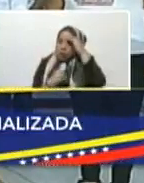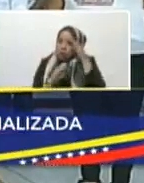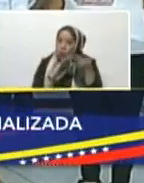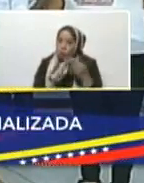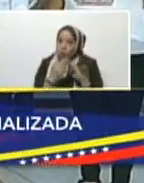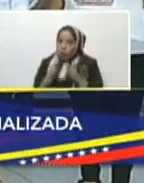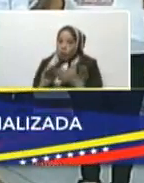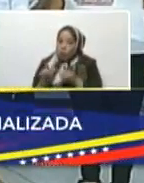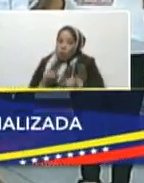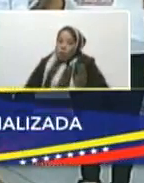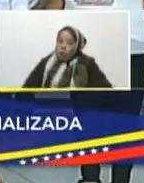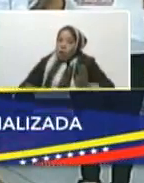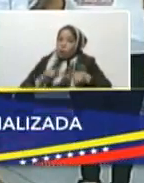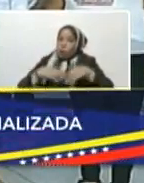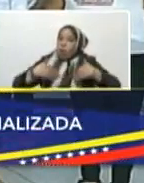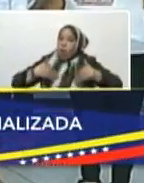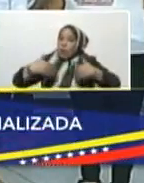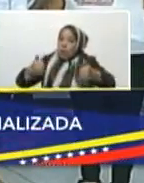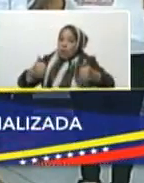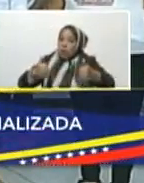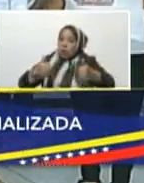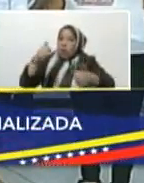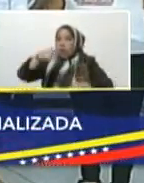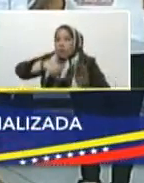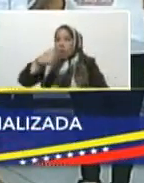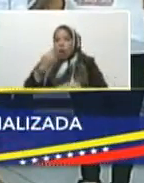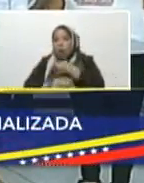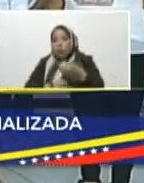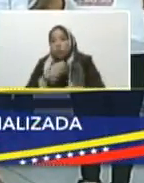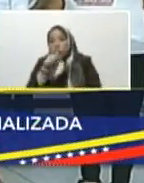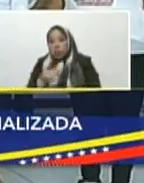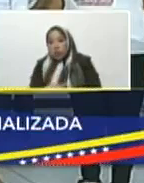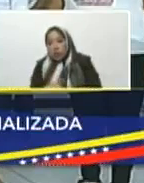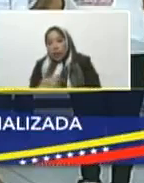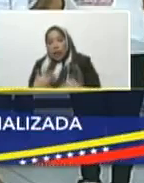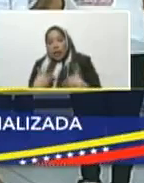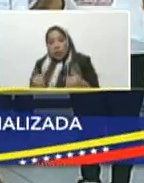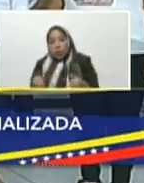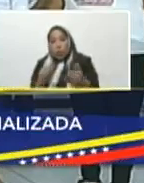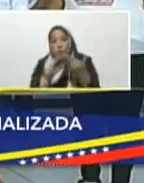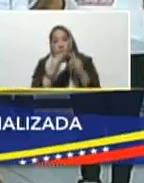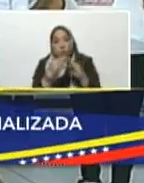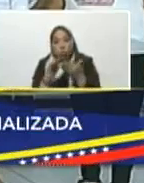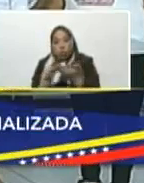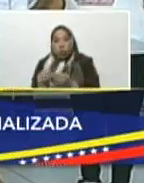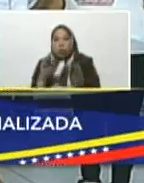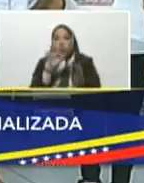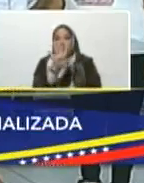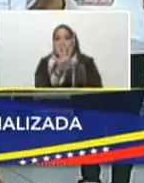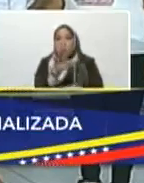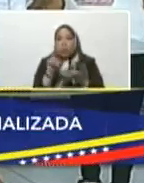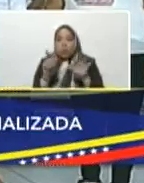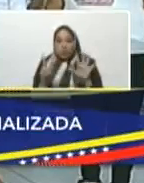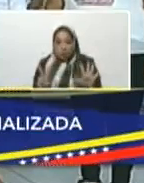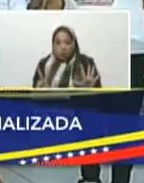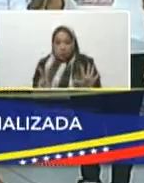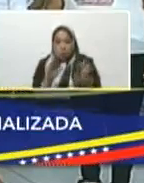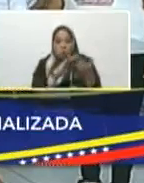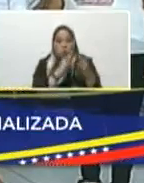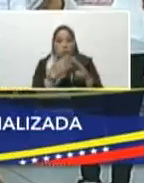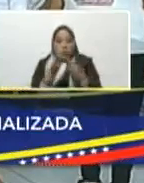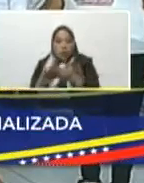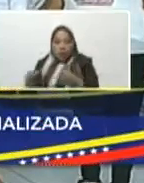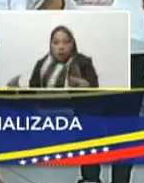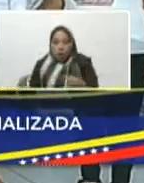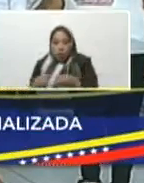las áreas de salud integral comunitaria. Aquí estamos hablando de la área de salud comunitaria e impacta en 57 comités de salud